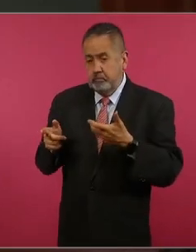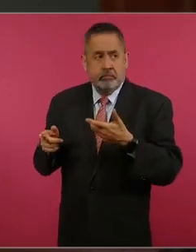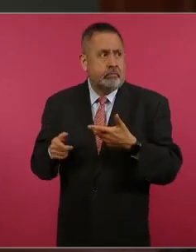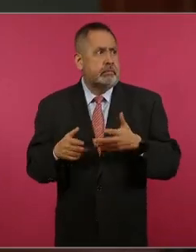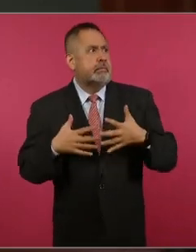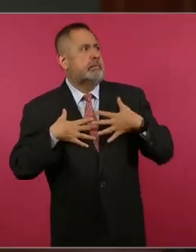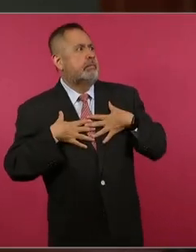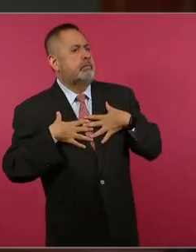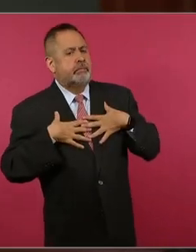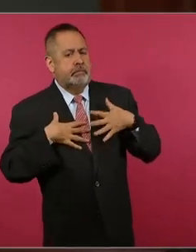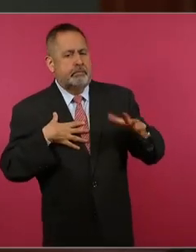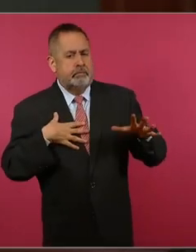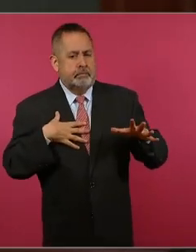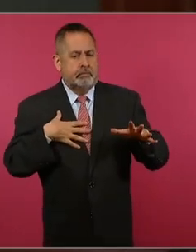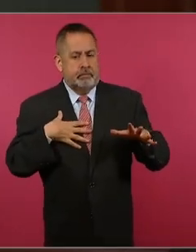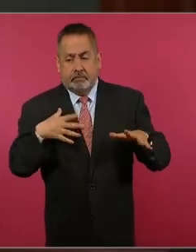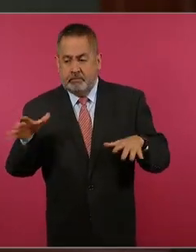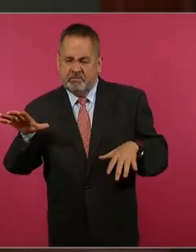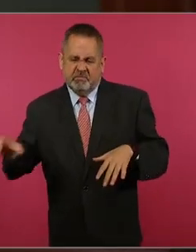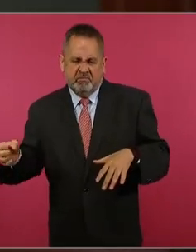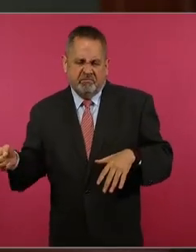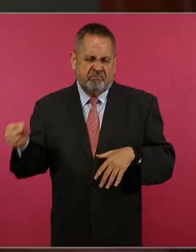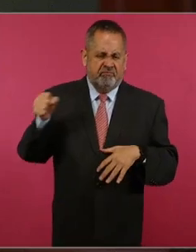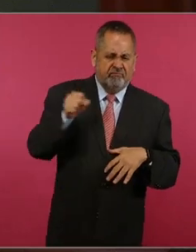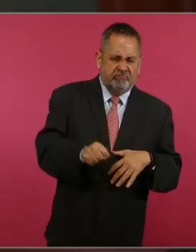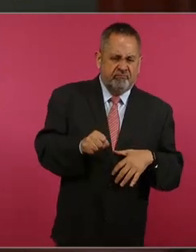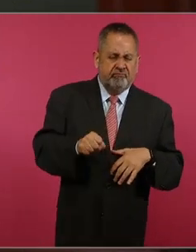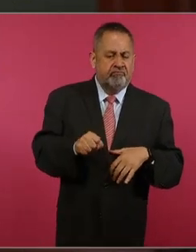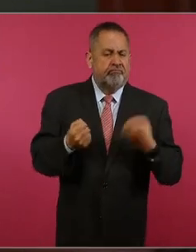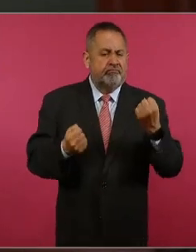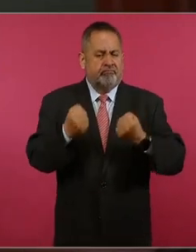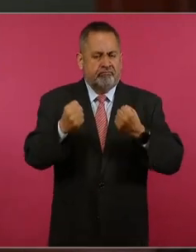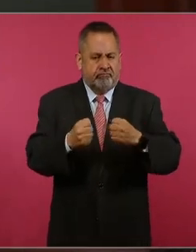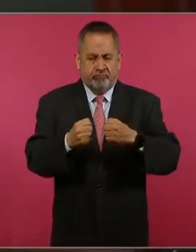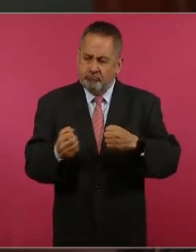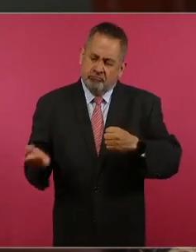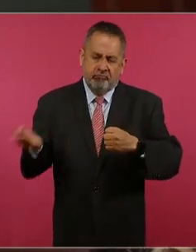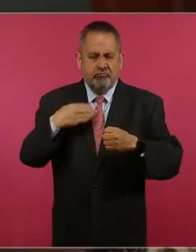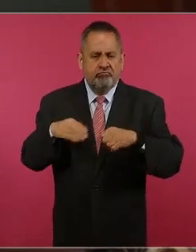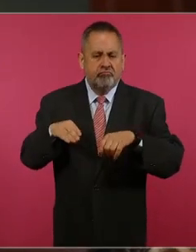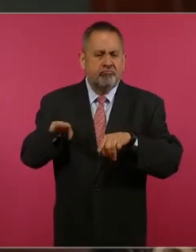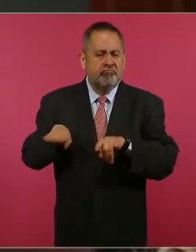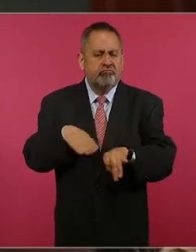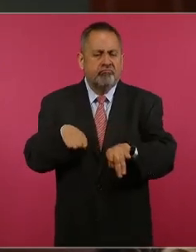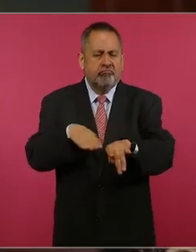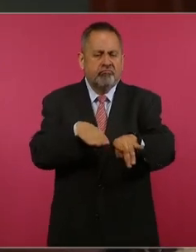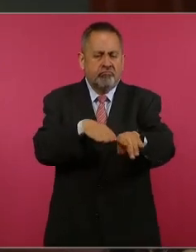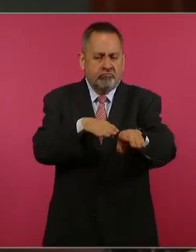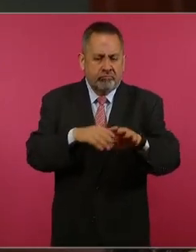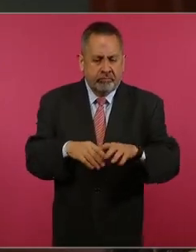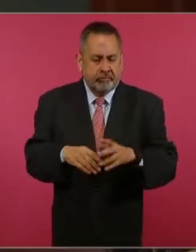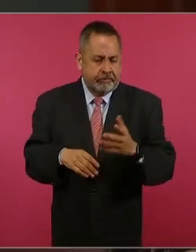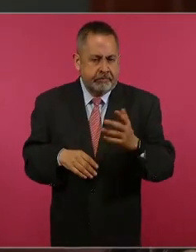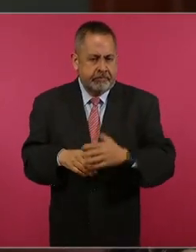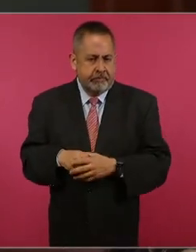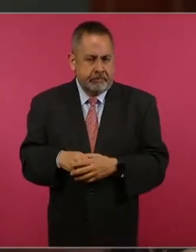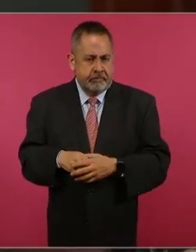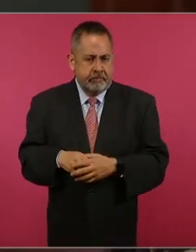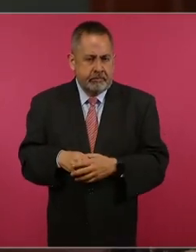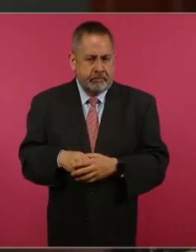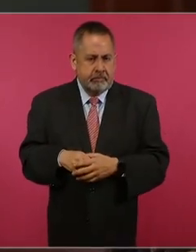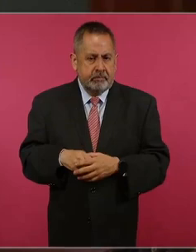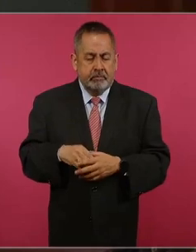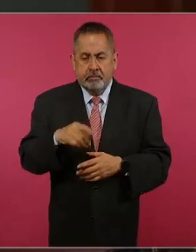que hace, lo suben a su camioneta, le dicen, por favor, sígueme, y